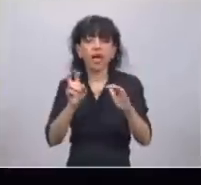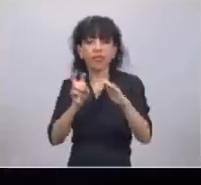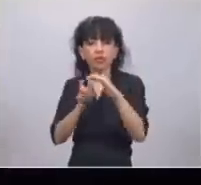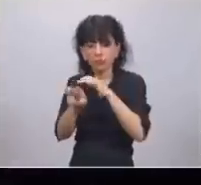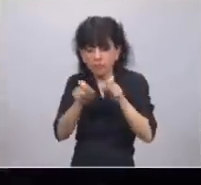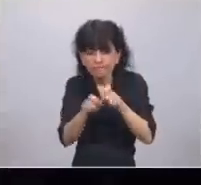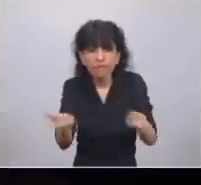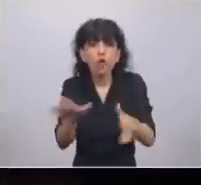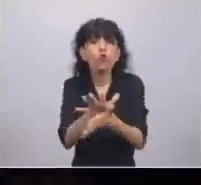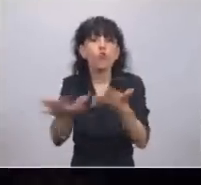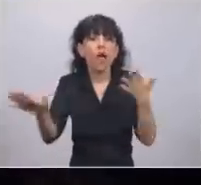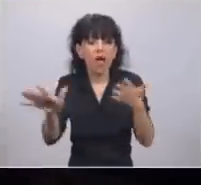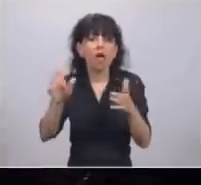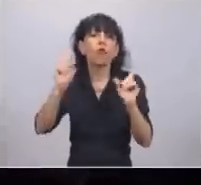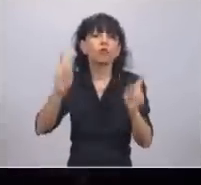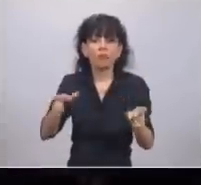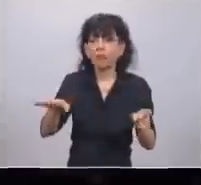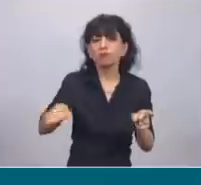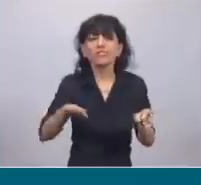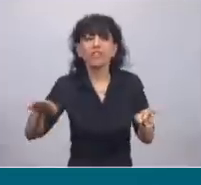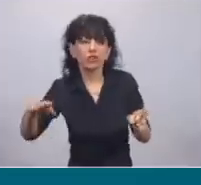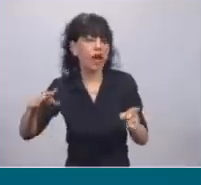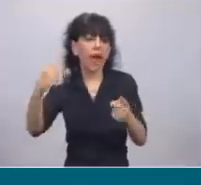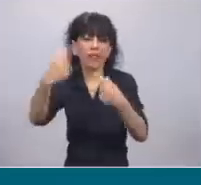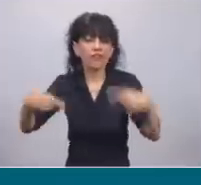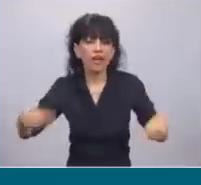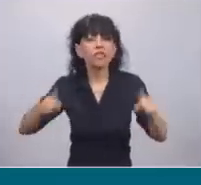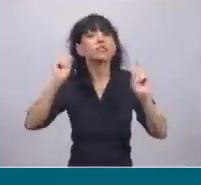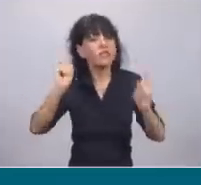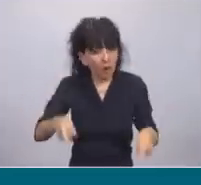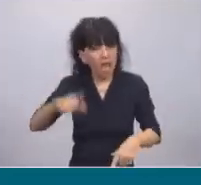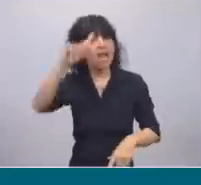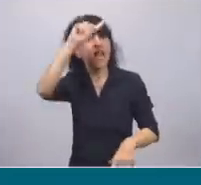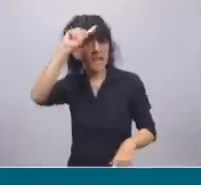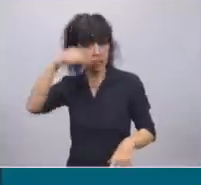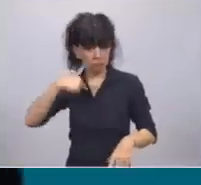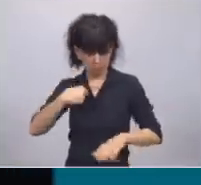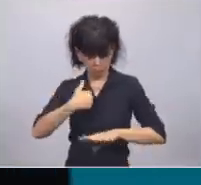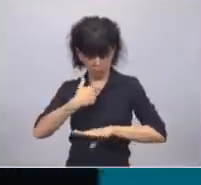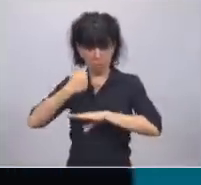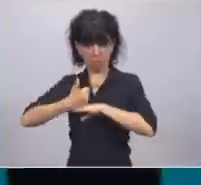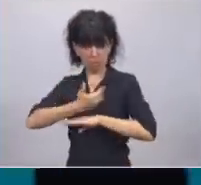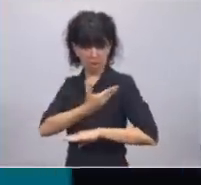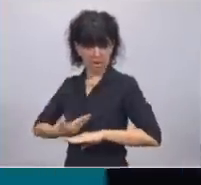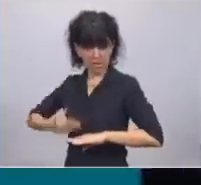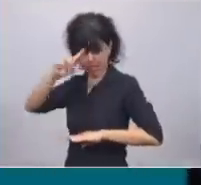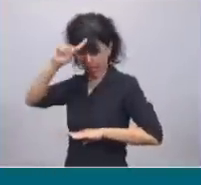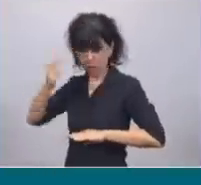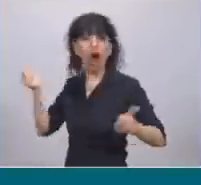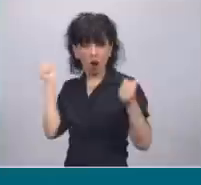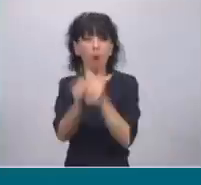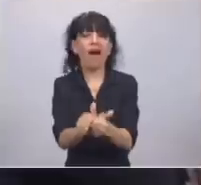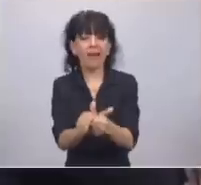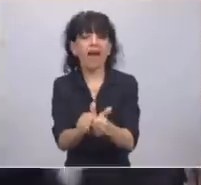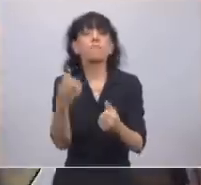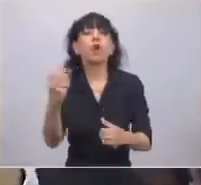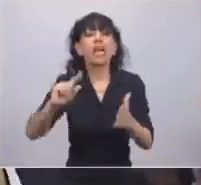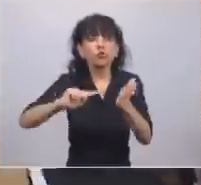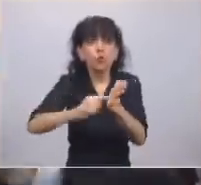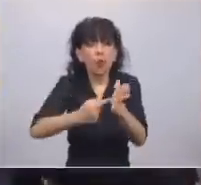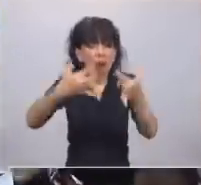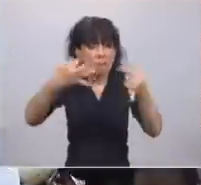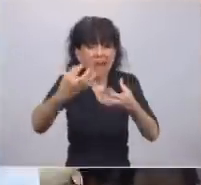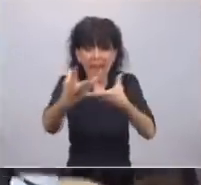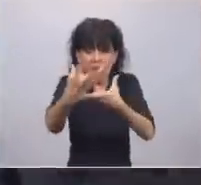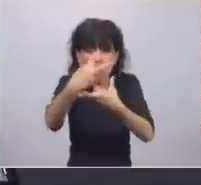tener el acompañamiento del Gobierno Nacional, porque una ciudad inclusiva necesita